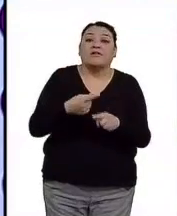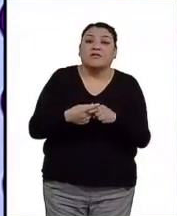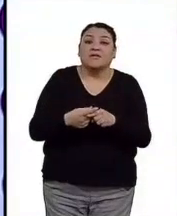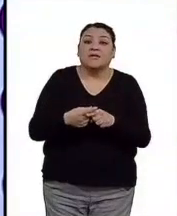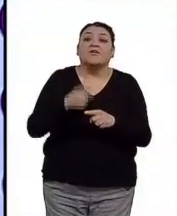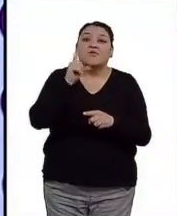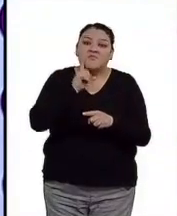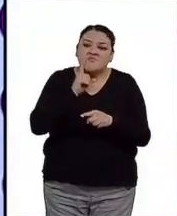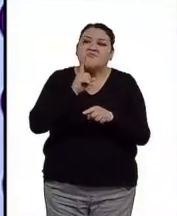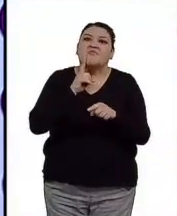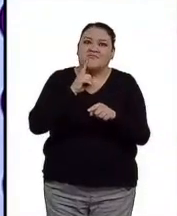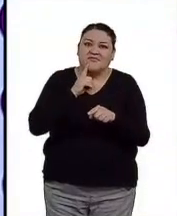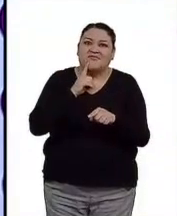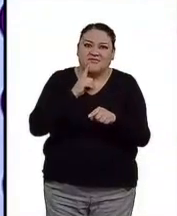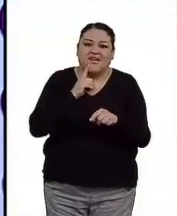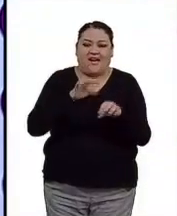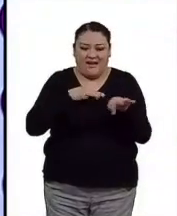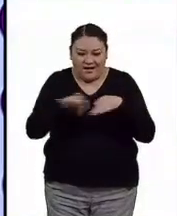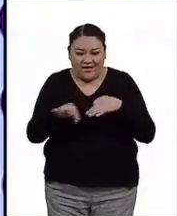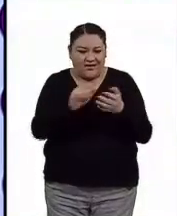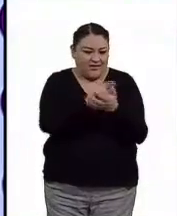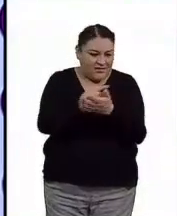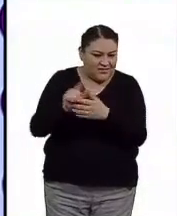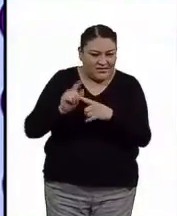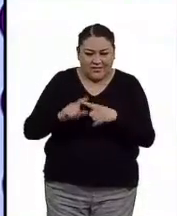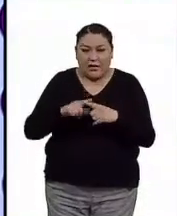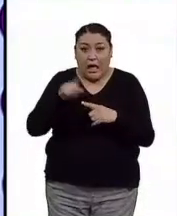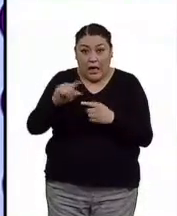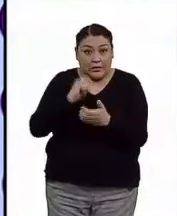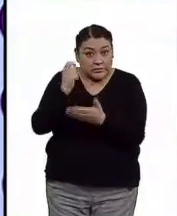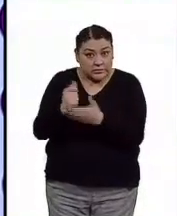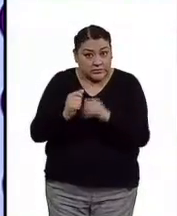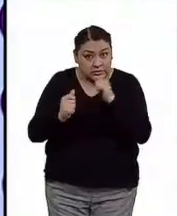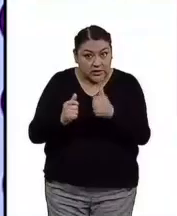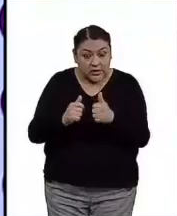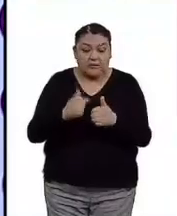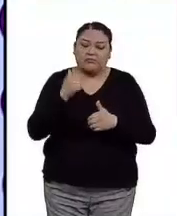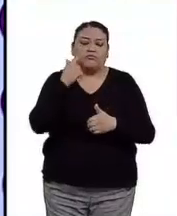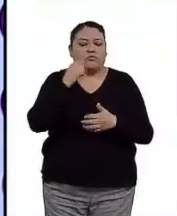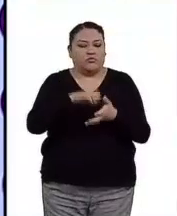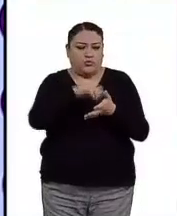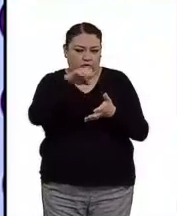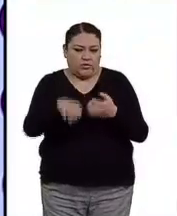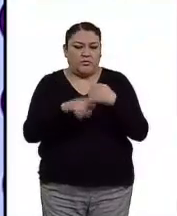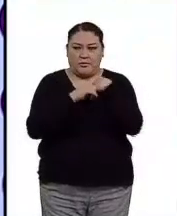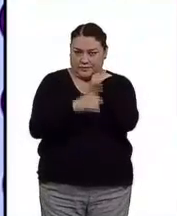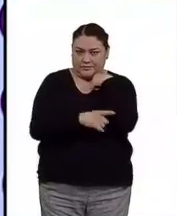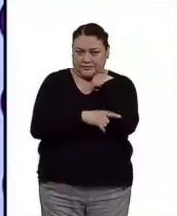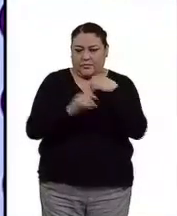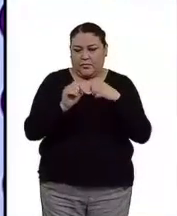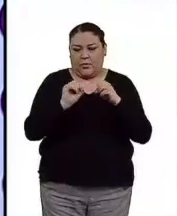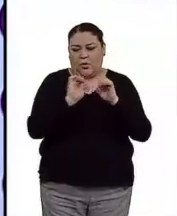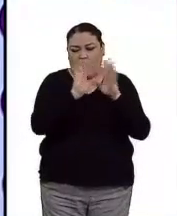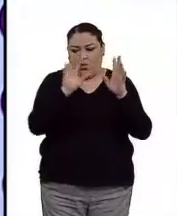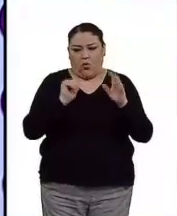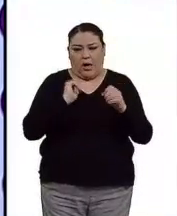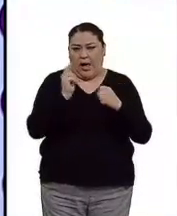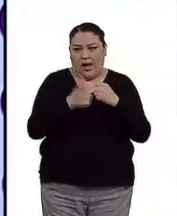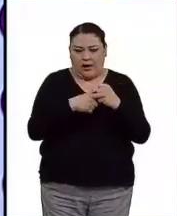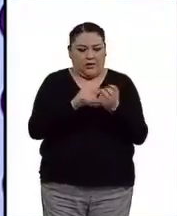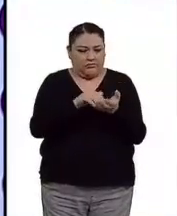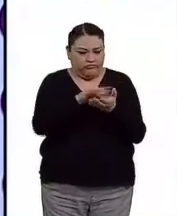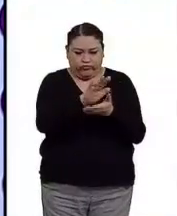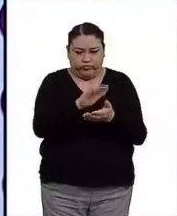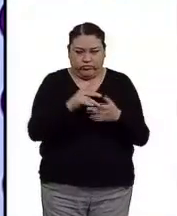no remunerados de las mujeres. Entonces, cuando sucede un despido injustificado, que evidentemente lo es por